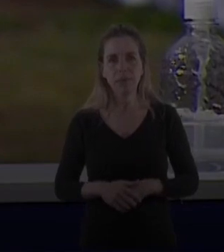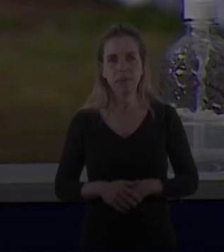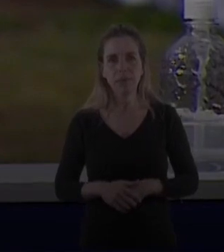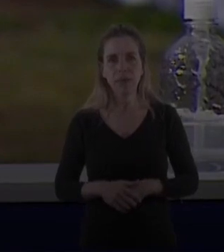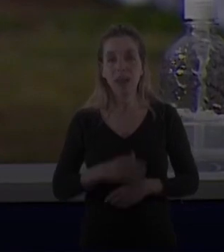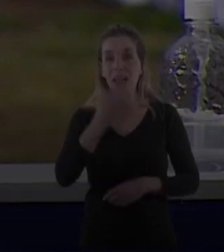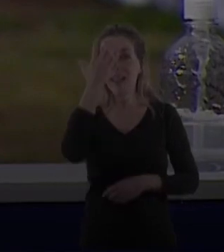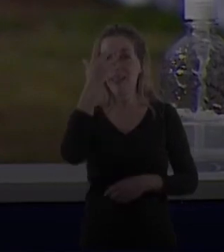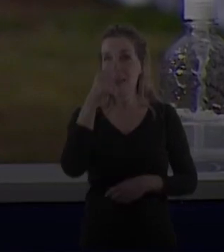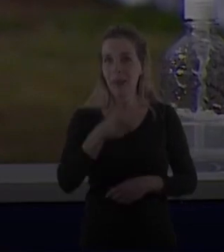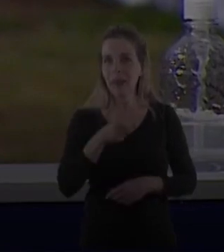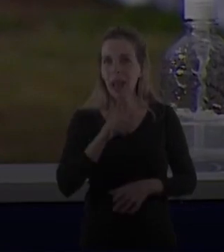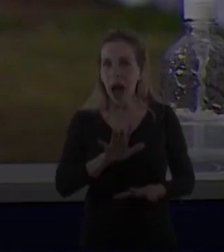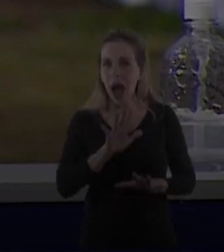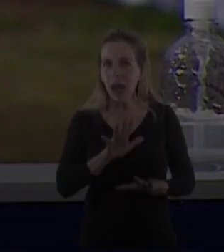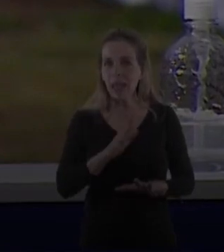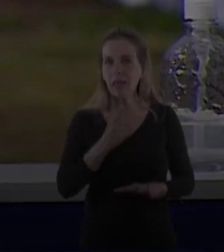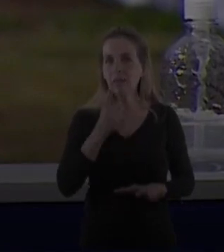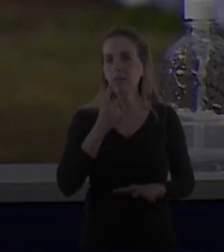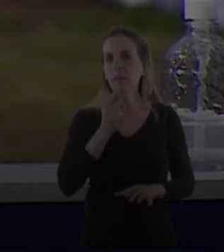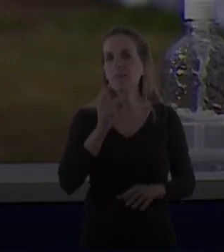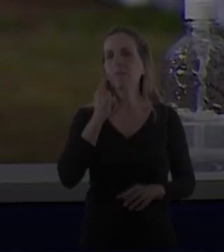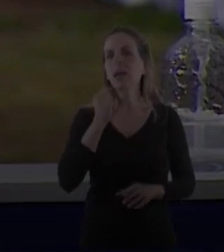Y San Martín en eso fue un hombre ejemplar.